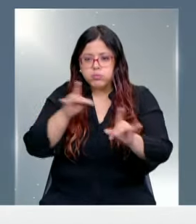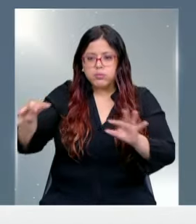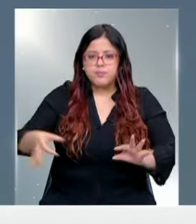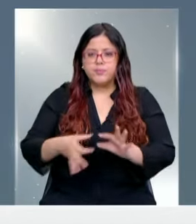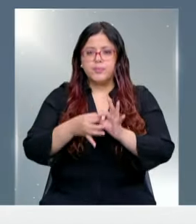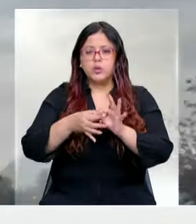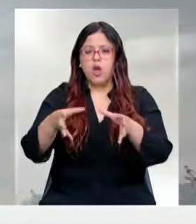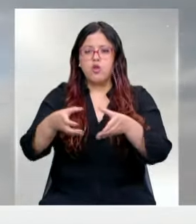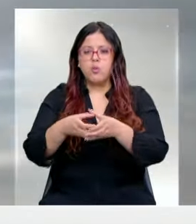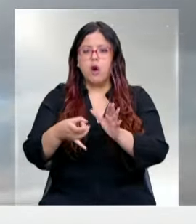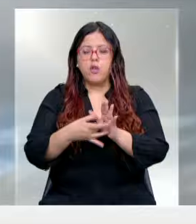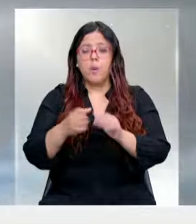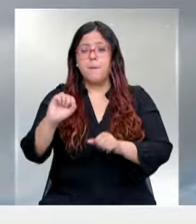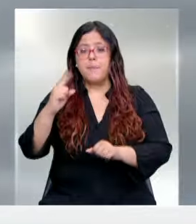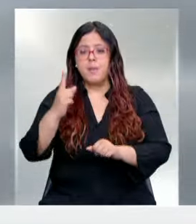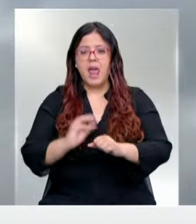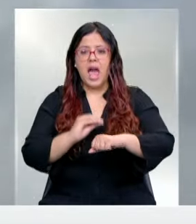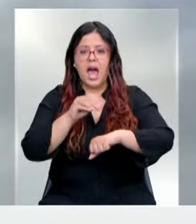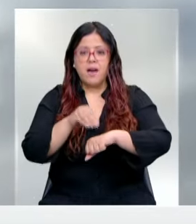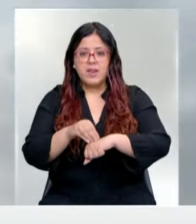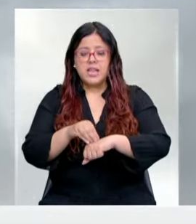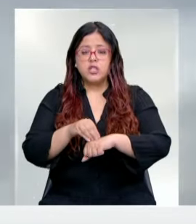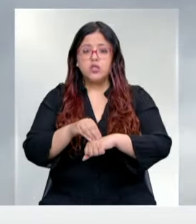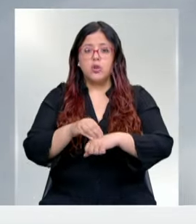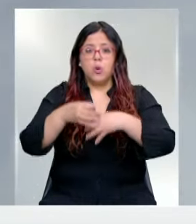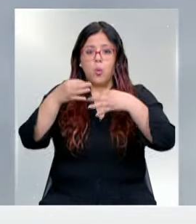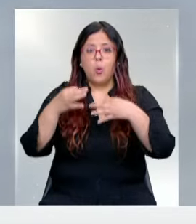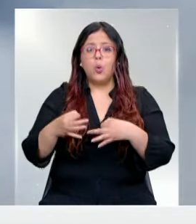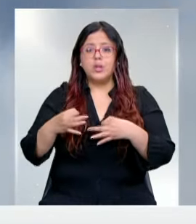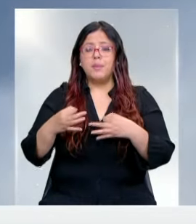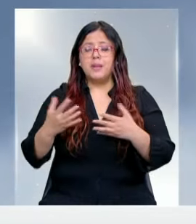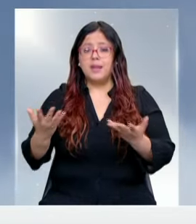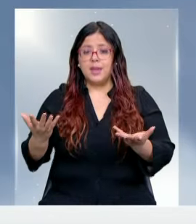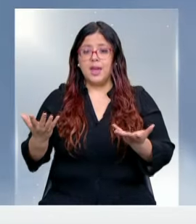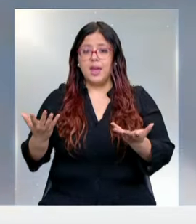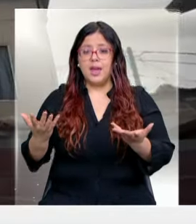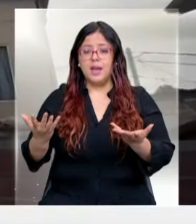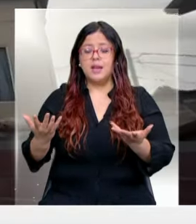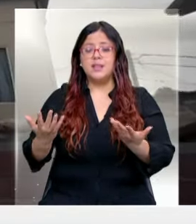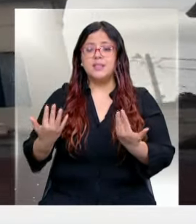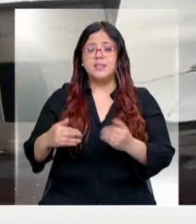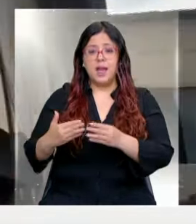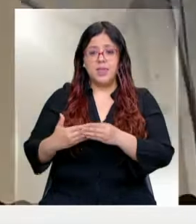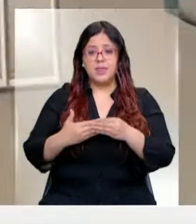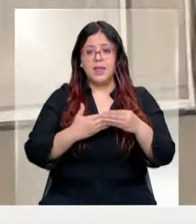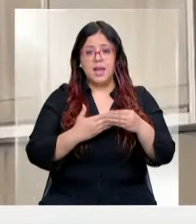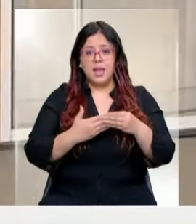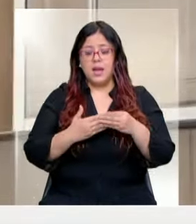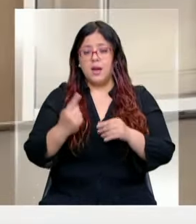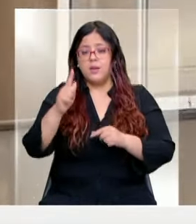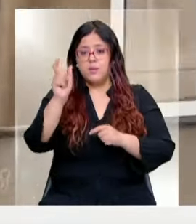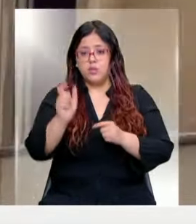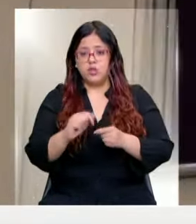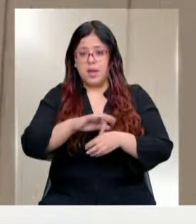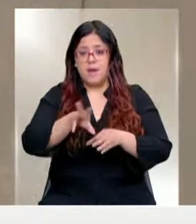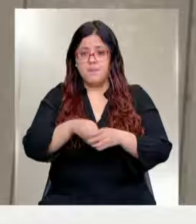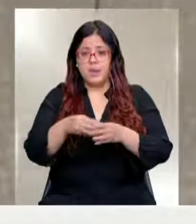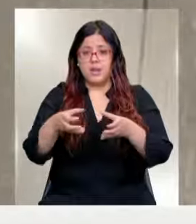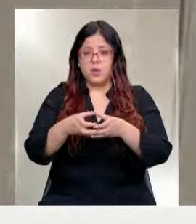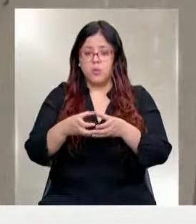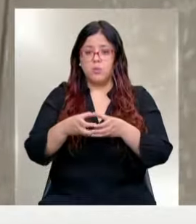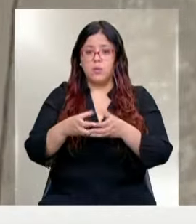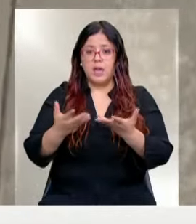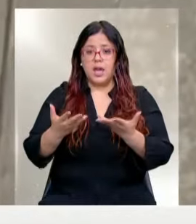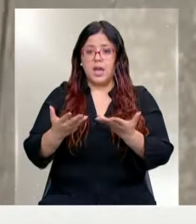la banda. La primera alerta no llegó desde la cúpula mayor, más bien del brazo operativo. Y es que uno de los integrantes era portero